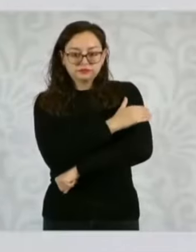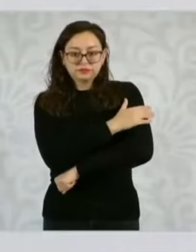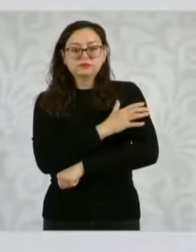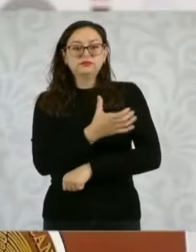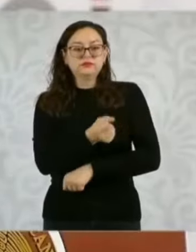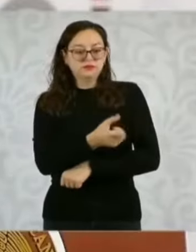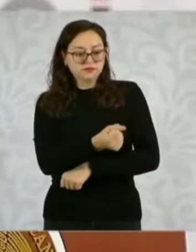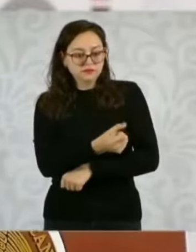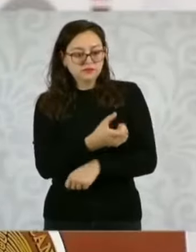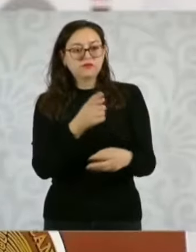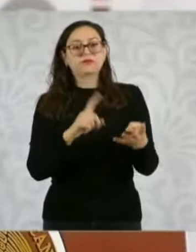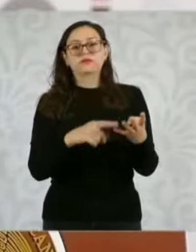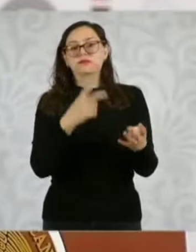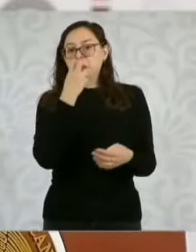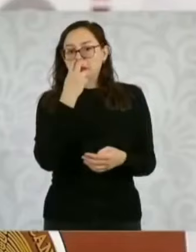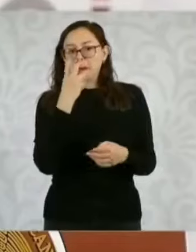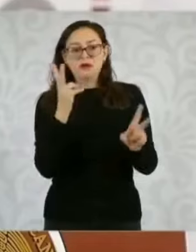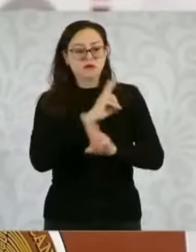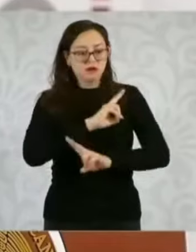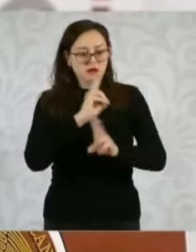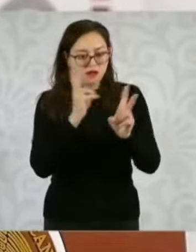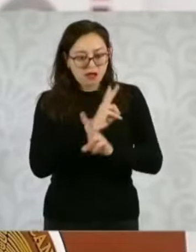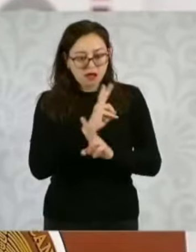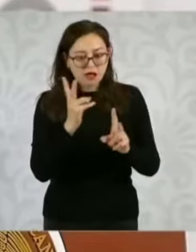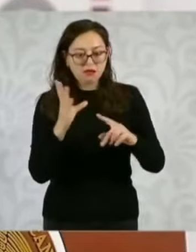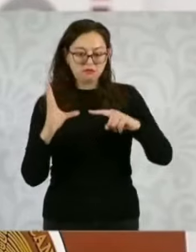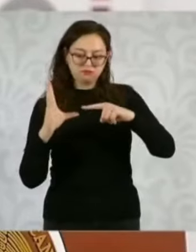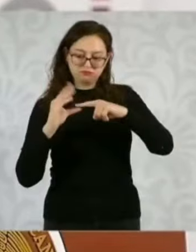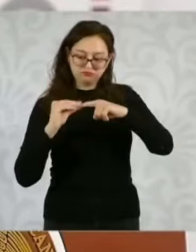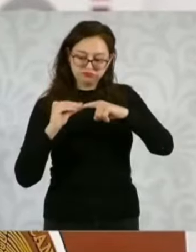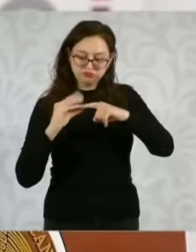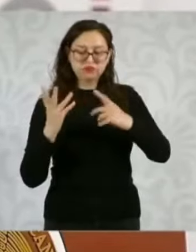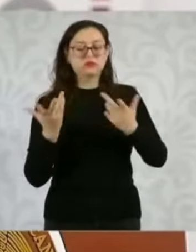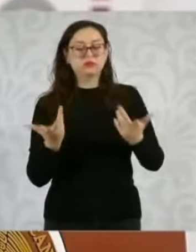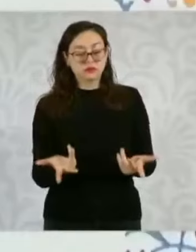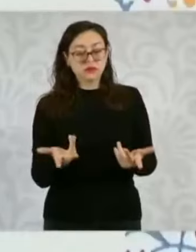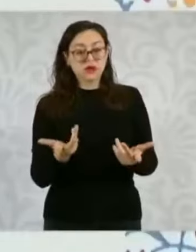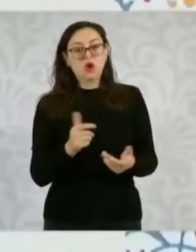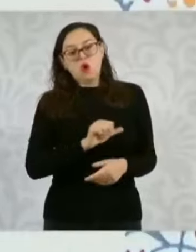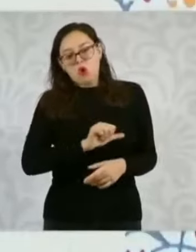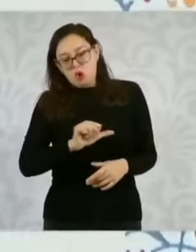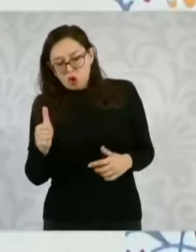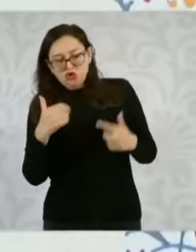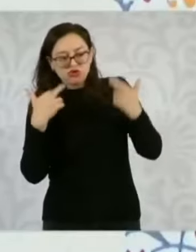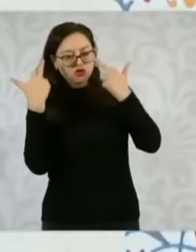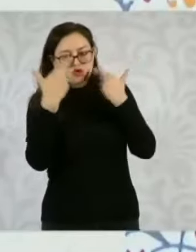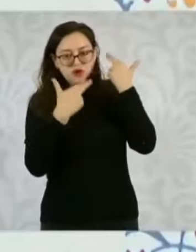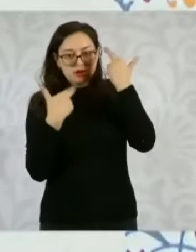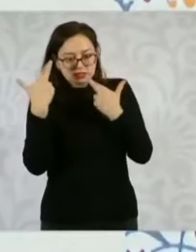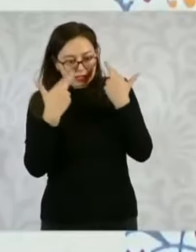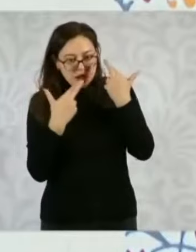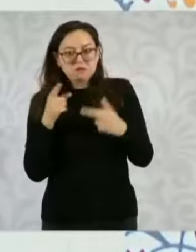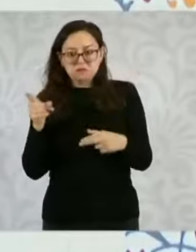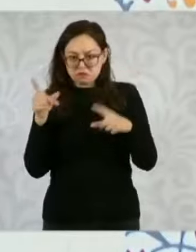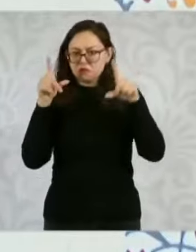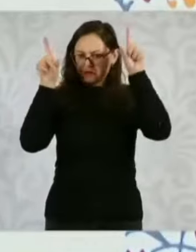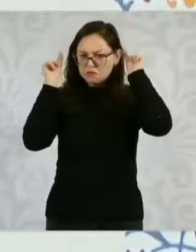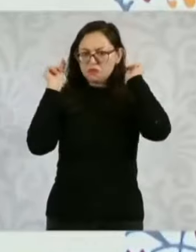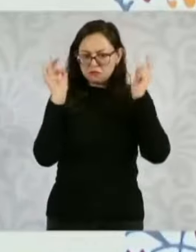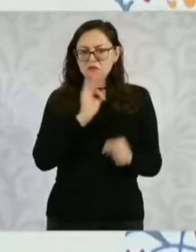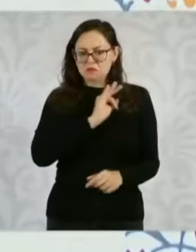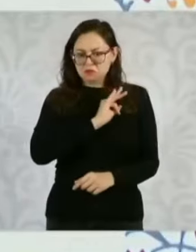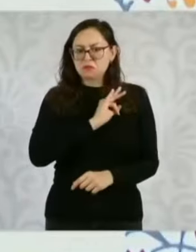saturación del oxígeno en la sangre, el tema de la presión, sino también algunos otros exámenes de